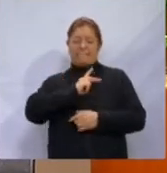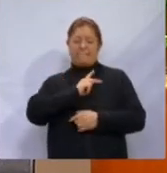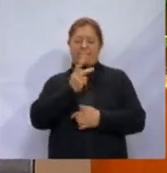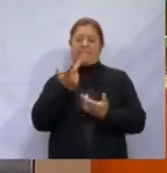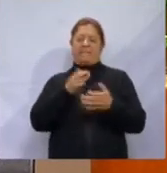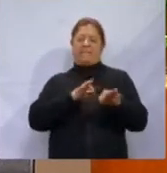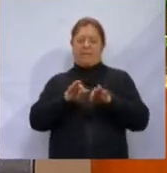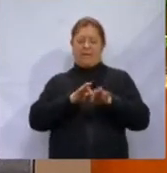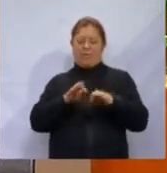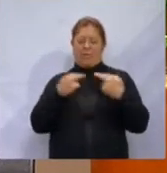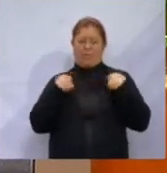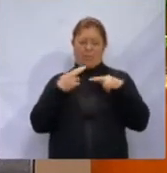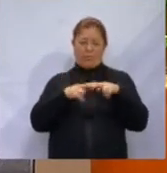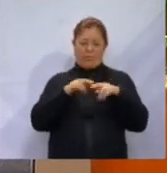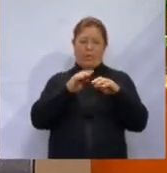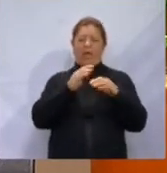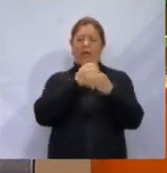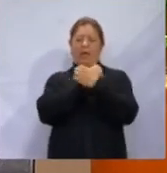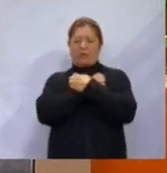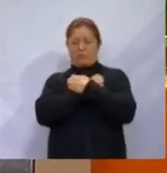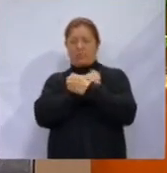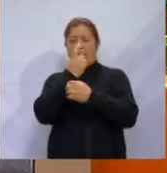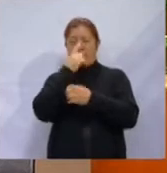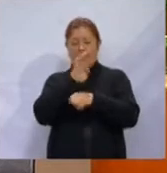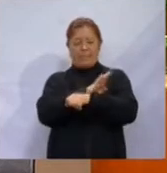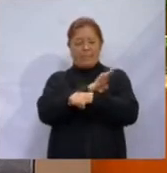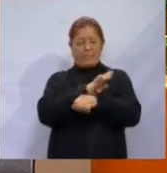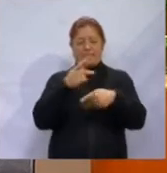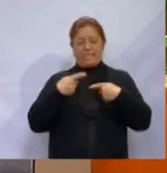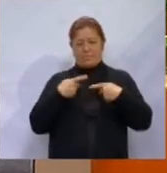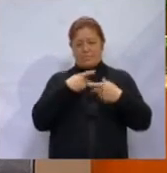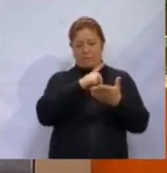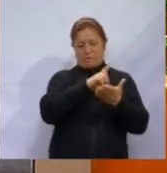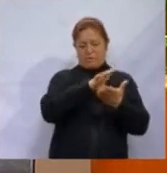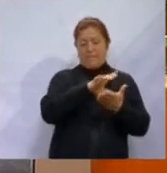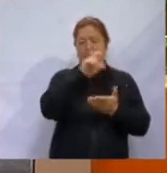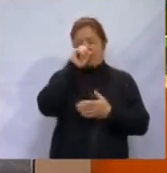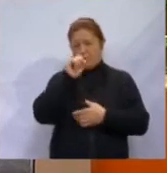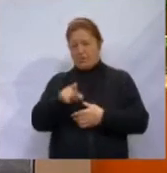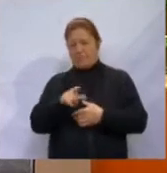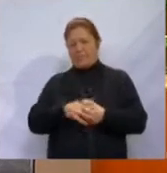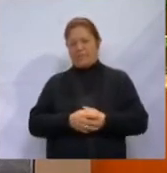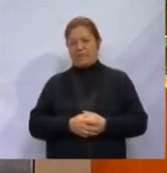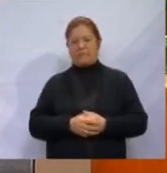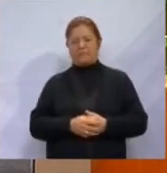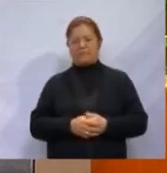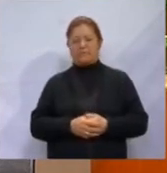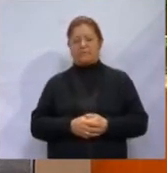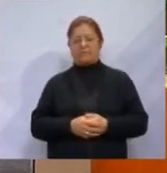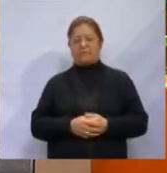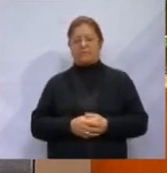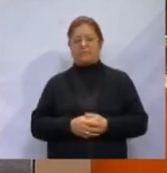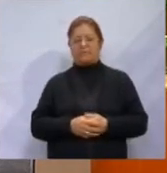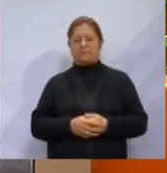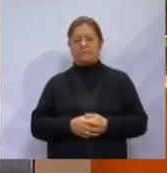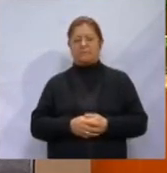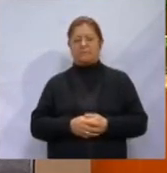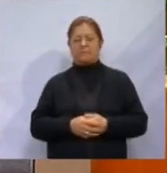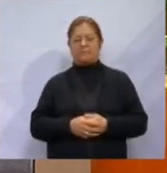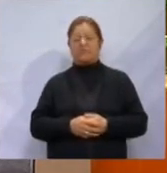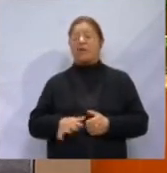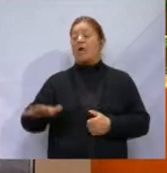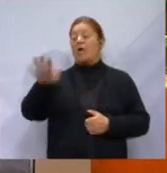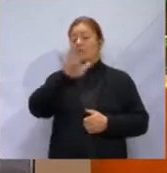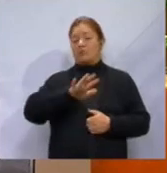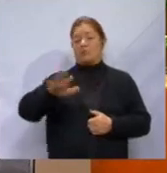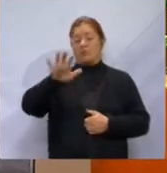docente, no solo para beneficiar a las personas con discapacidad, sino, además, abonarle a toda la